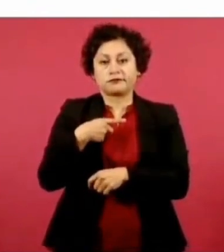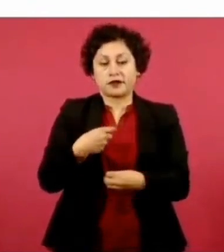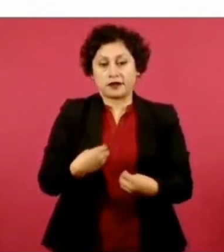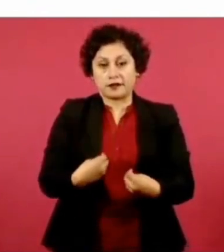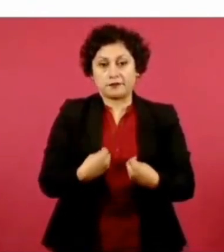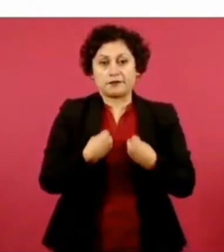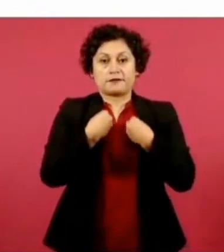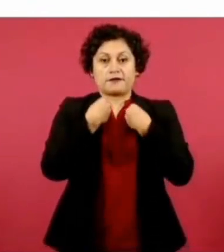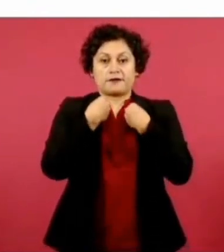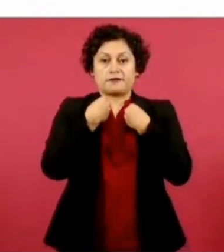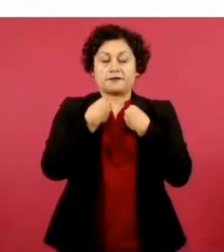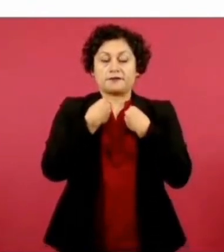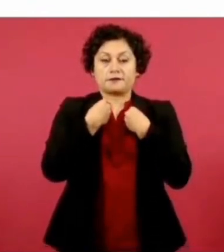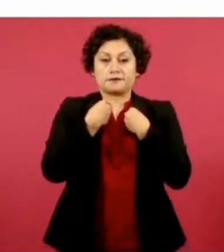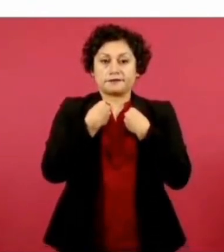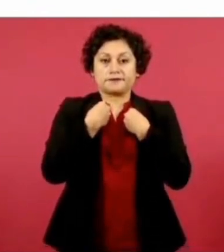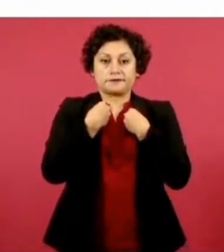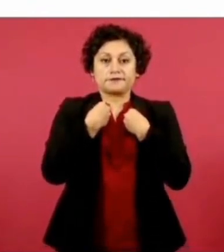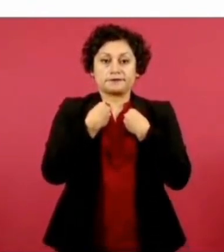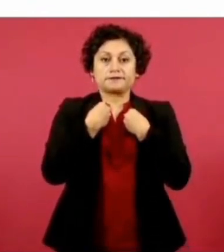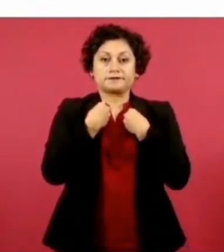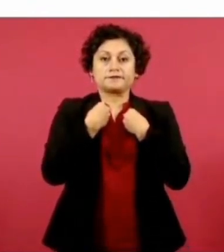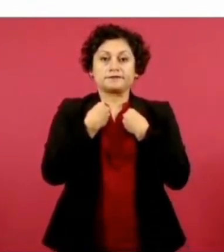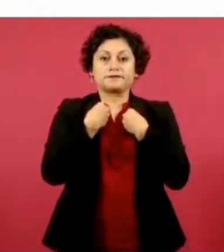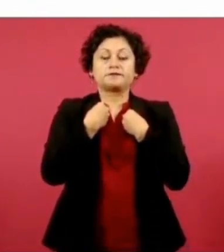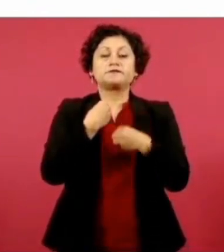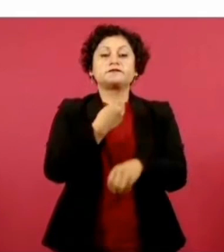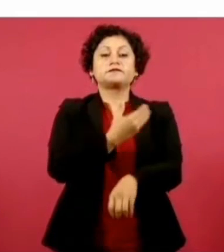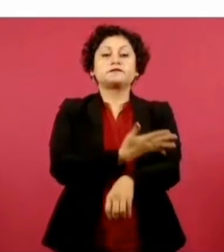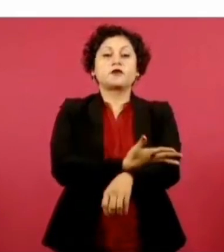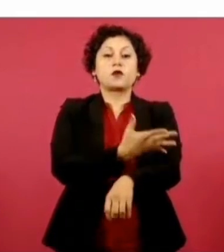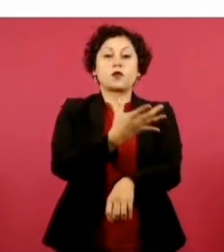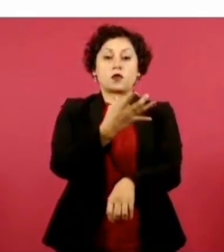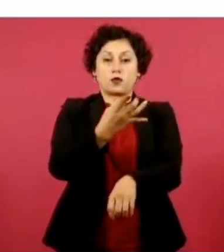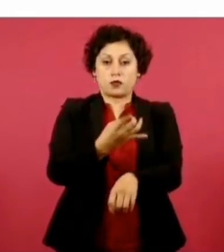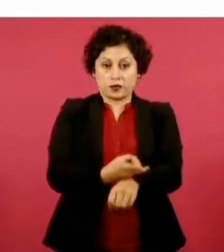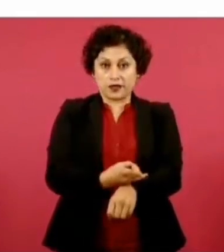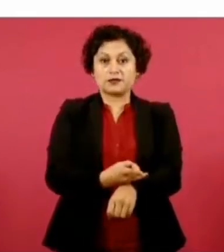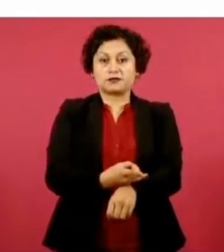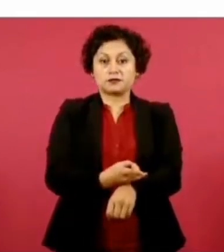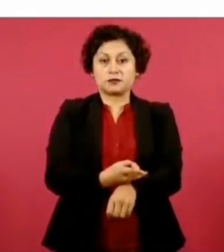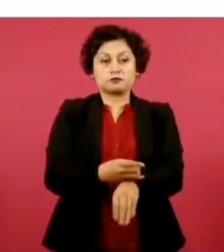disponiéndose a vivir en la honrada medianía,